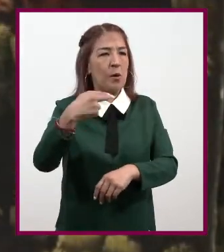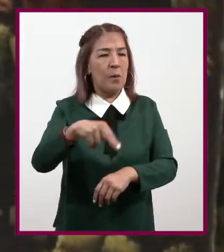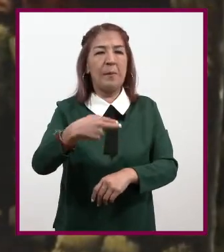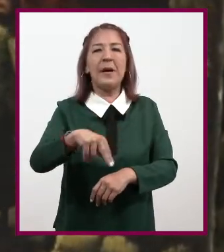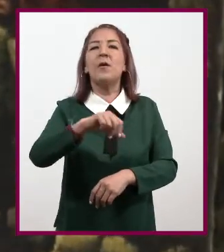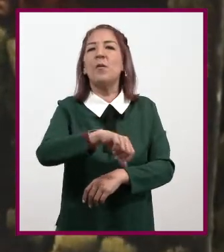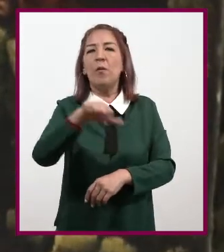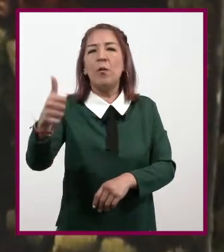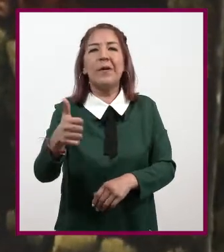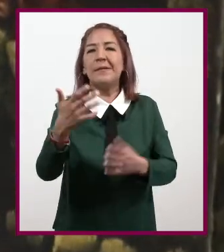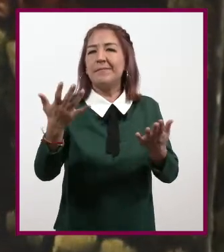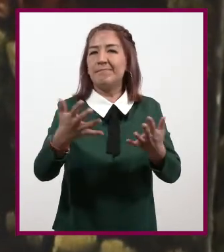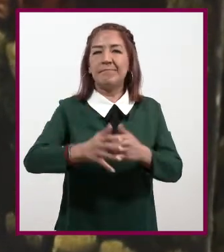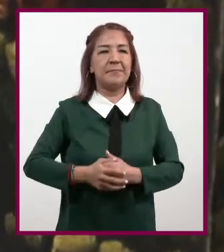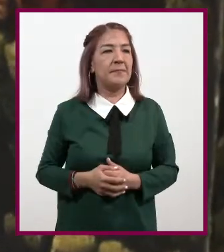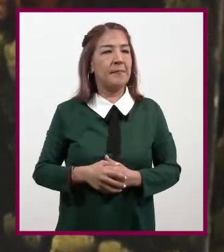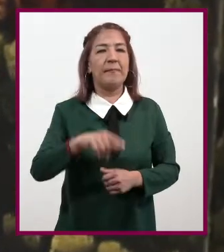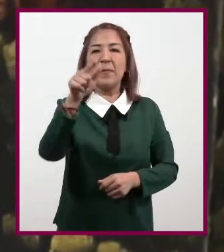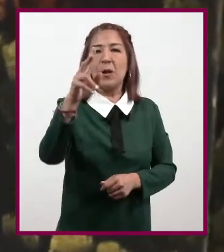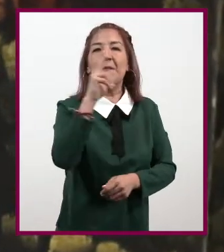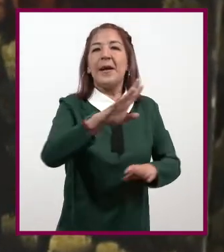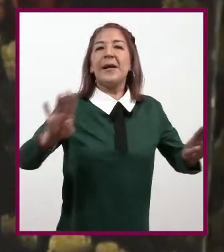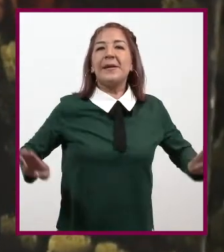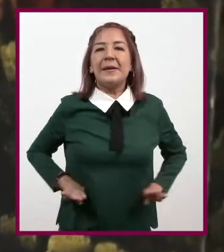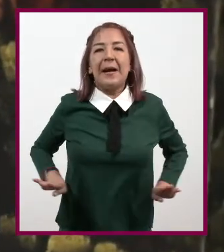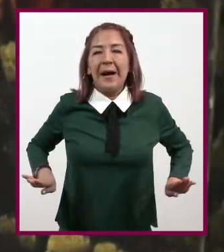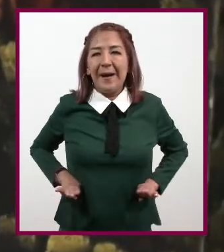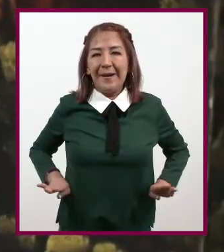nombres, todos en caracteres